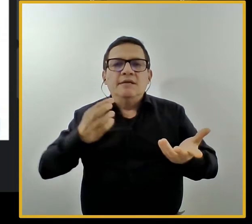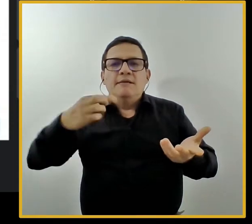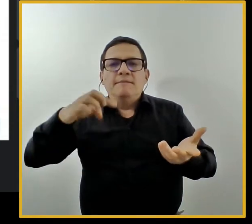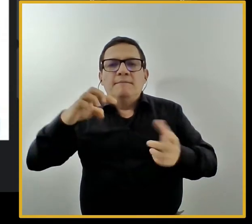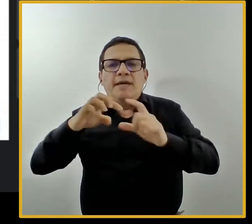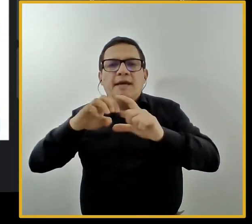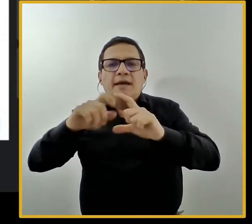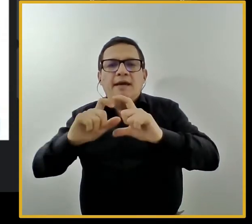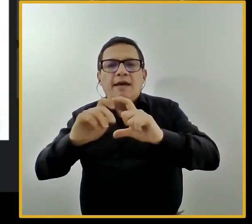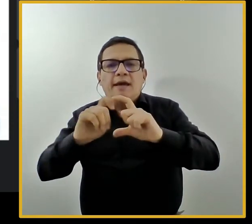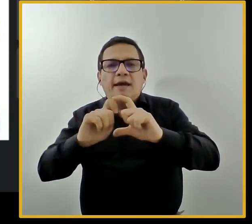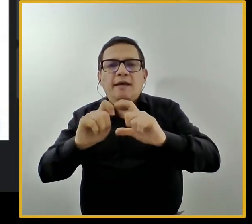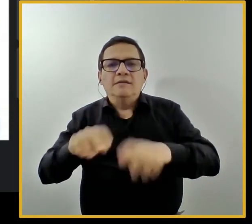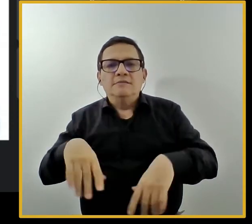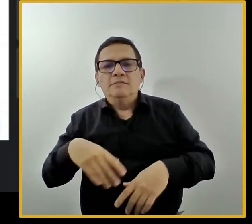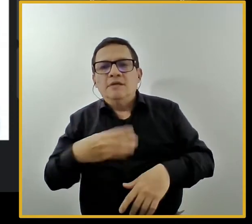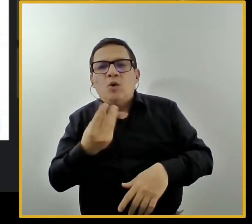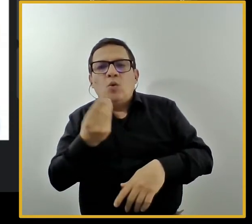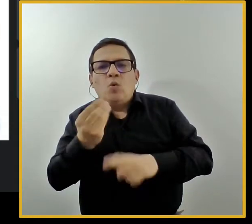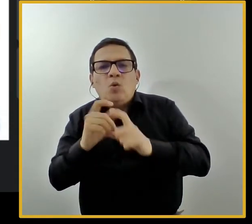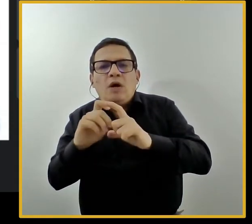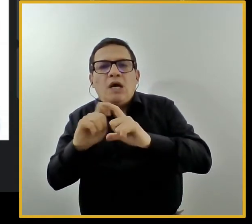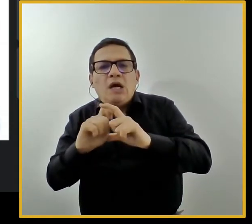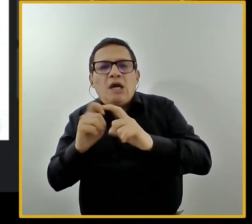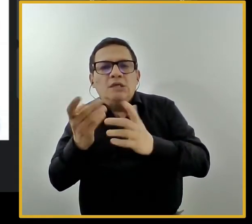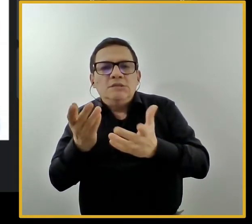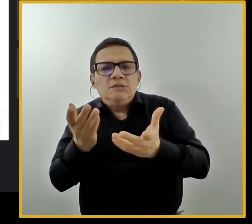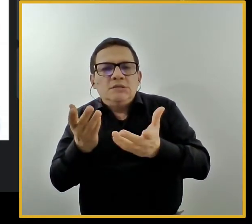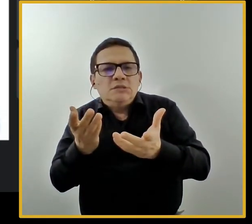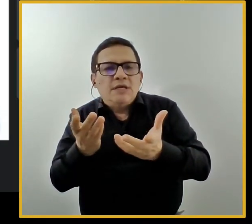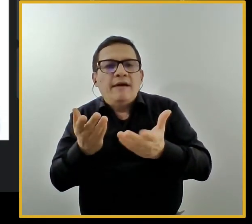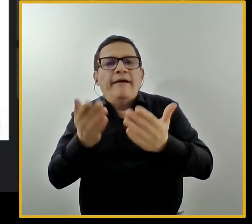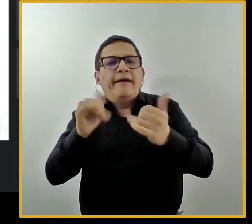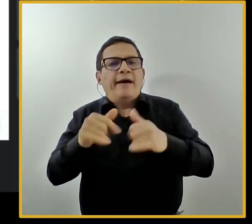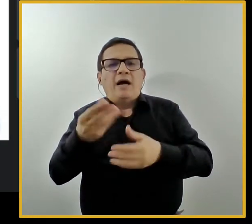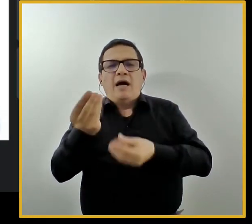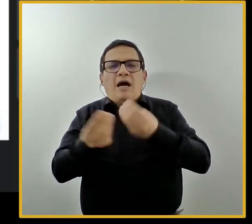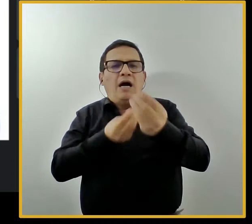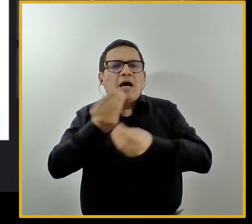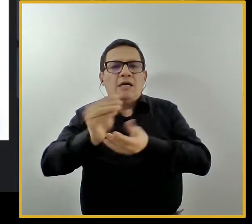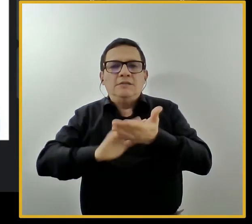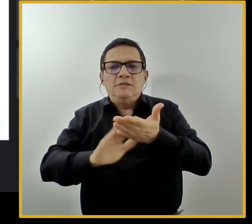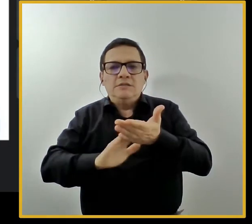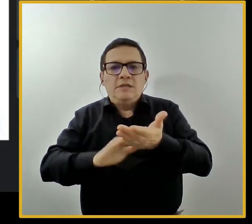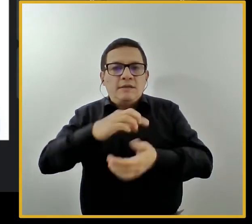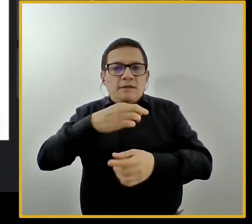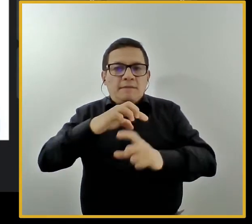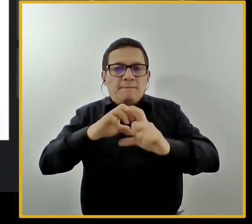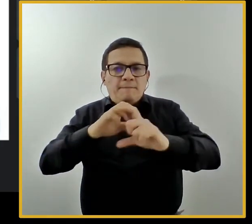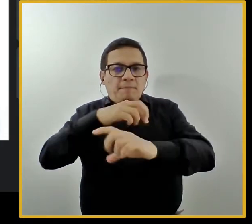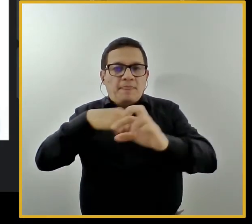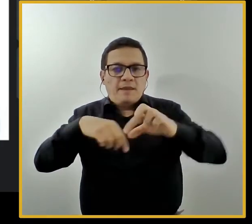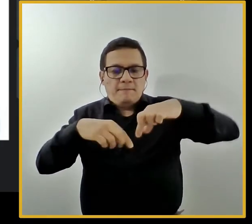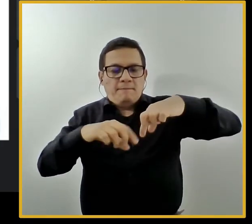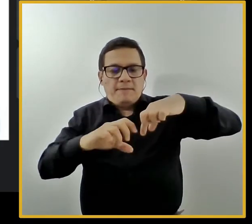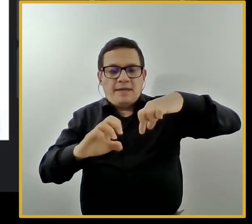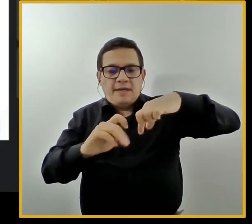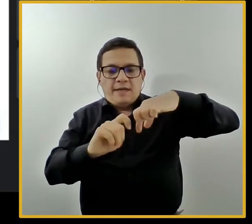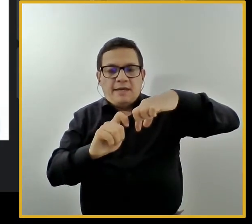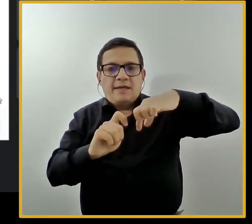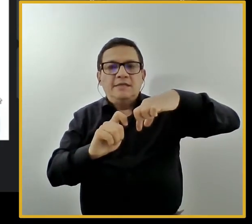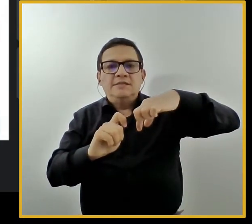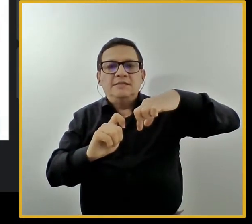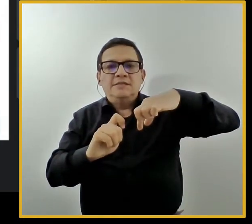X, ¿no? Si observamos aquí, lo que hacemos es este P de X y ese Q de X, que es